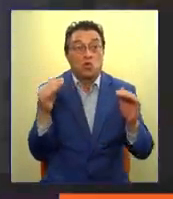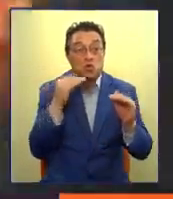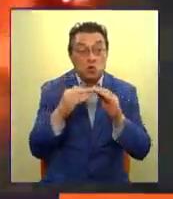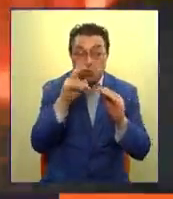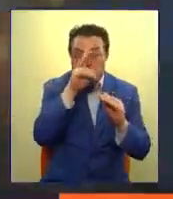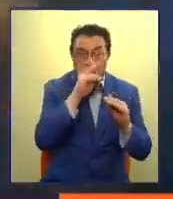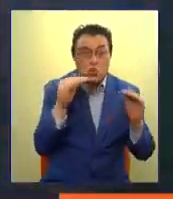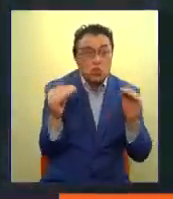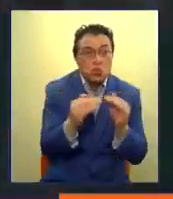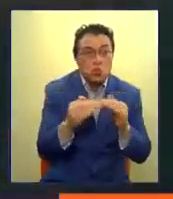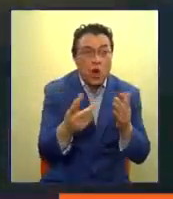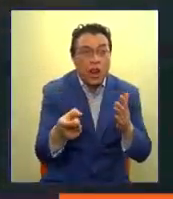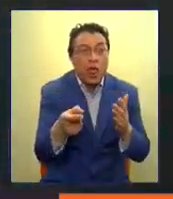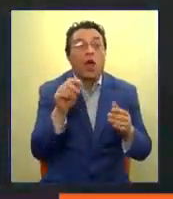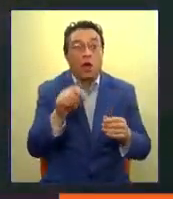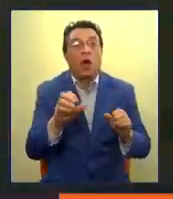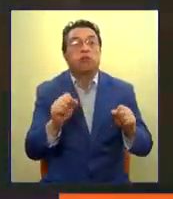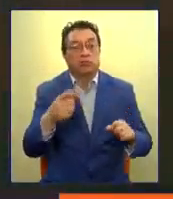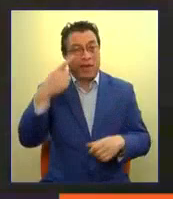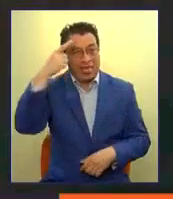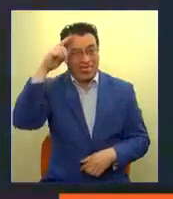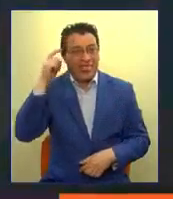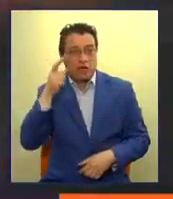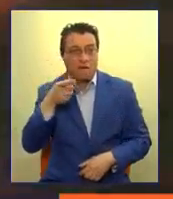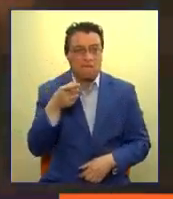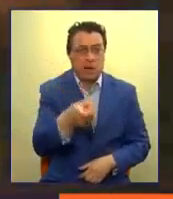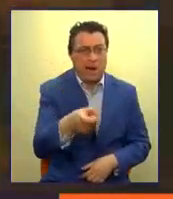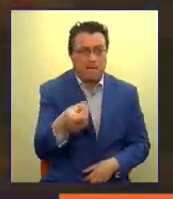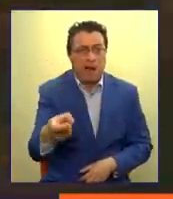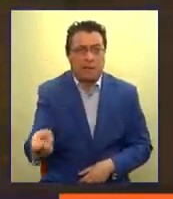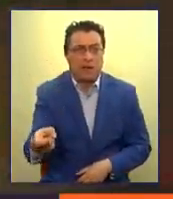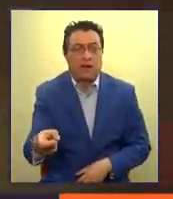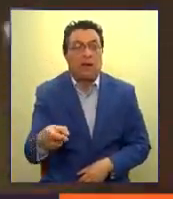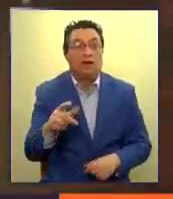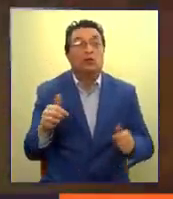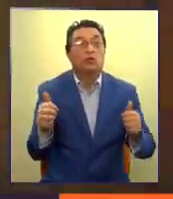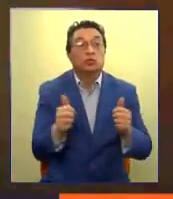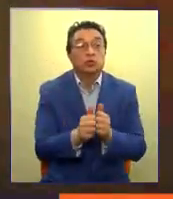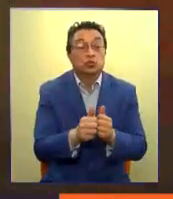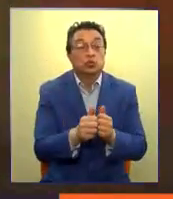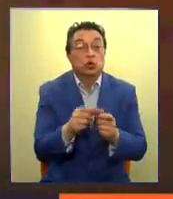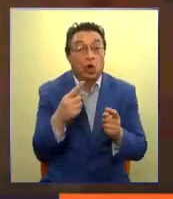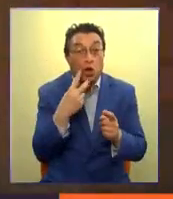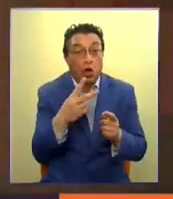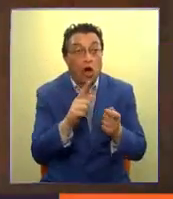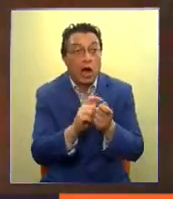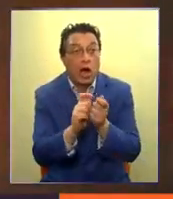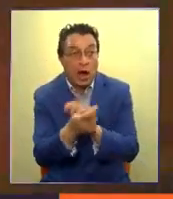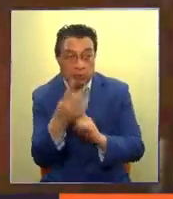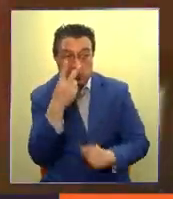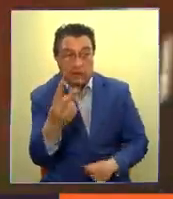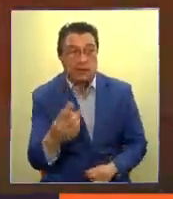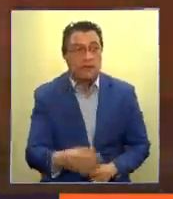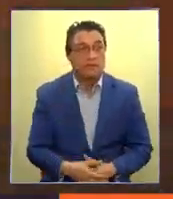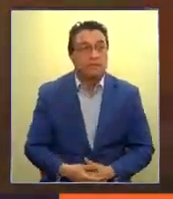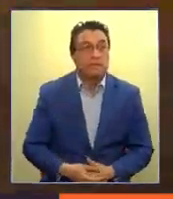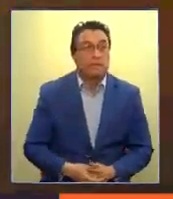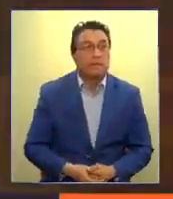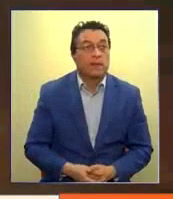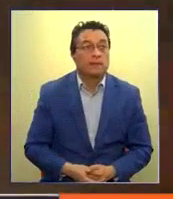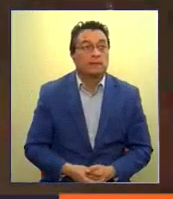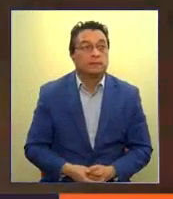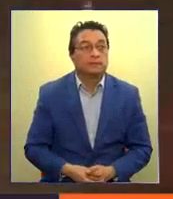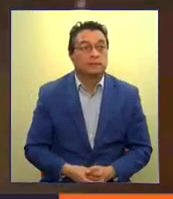Ahora, ojalá también cause el mismo daño. Junto con un dato vendrá una extrapolación. ¡Ahí, dale, dale!